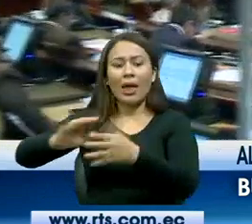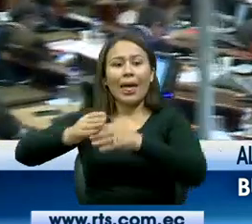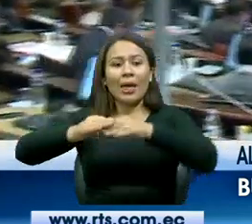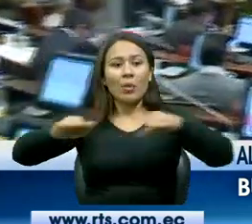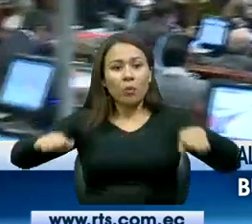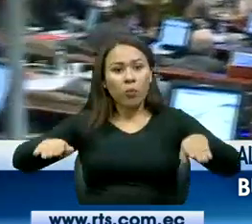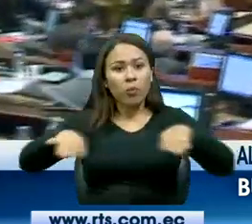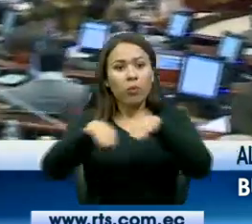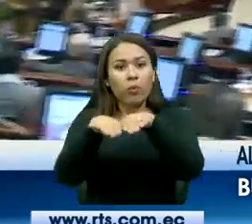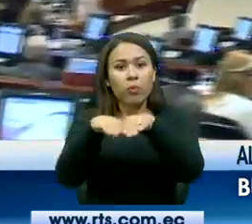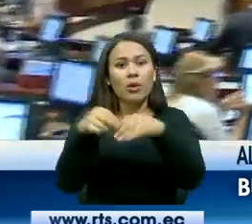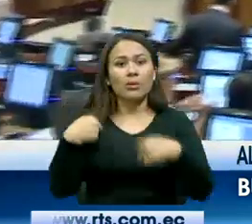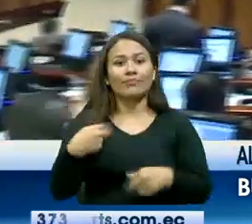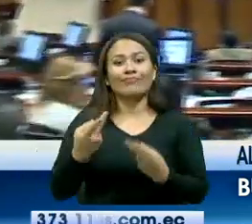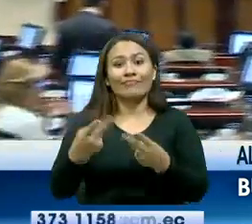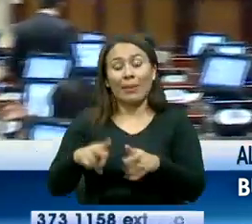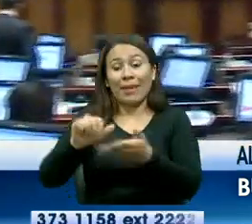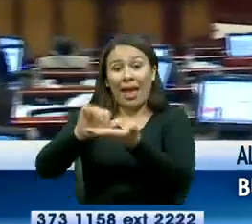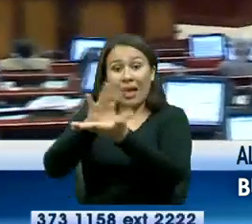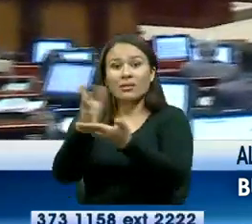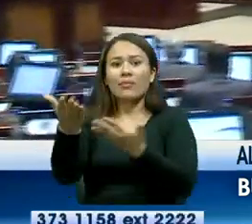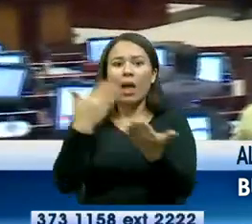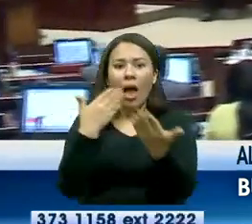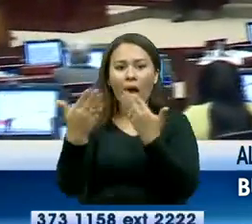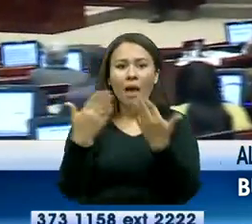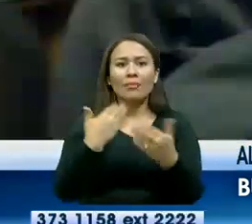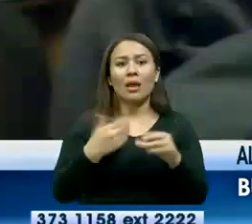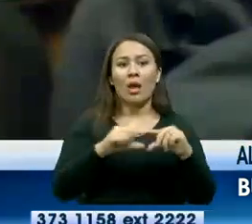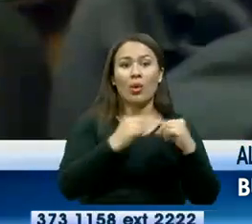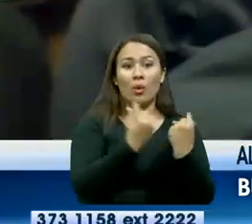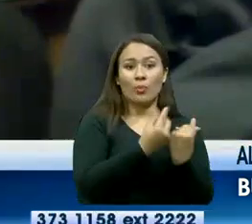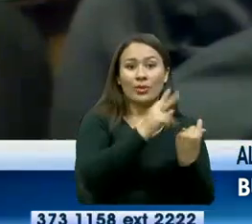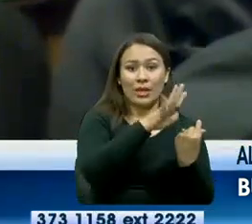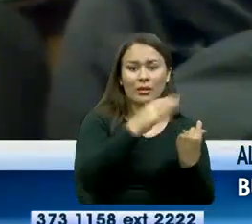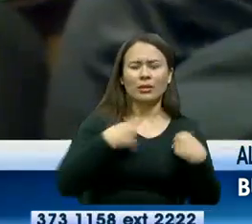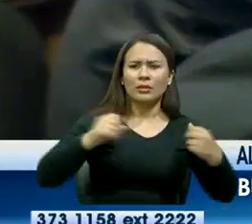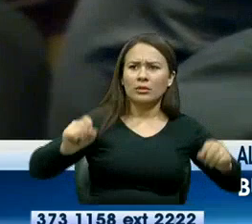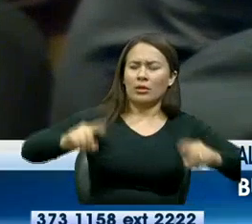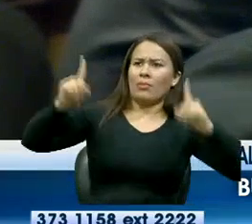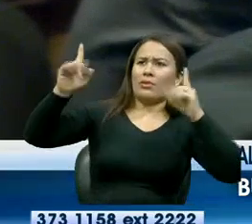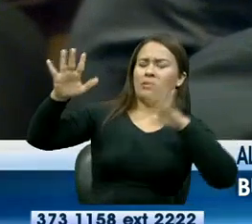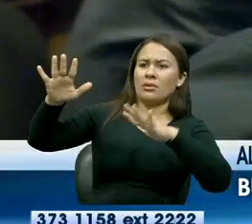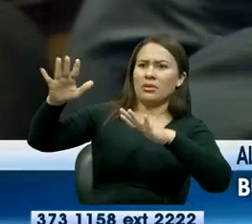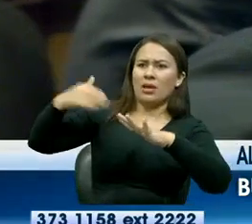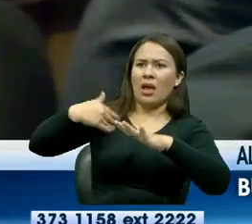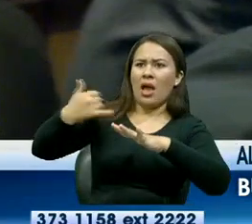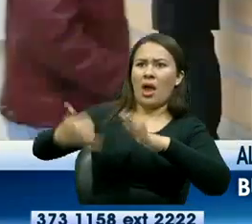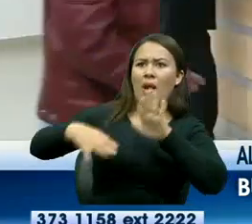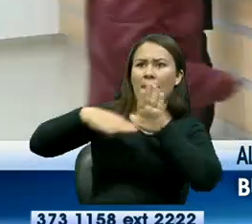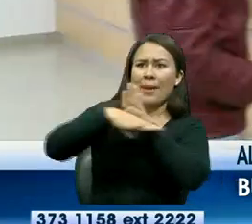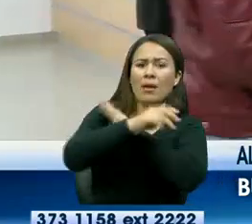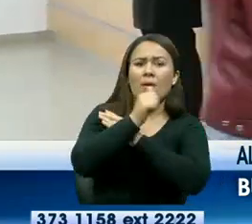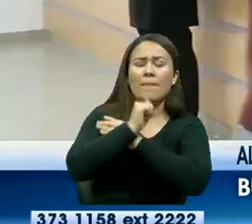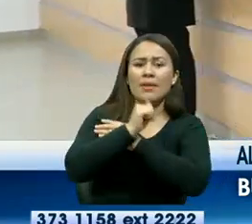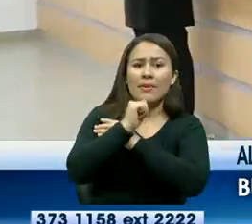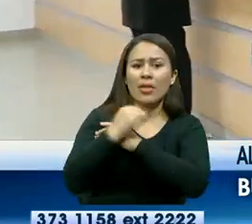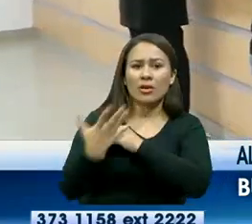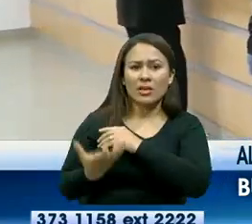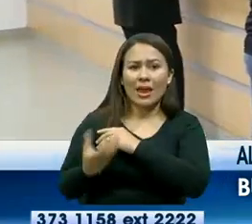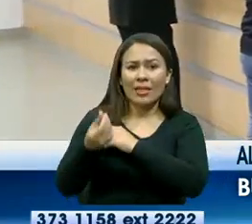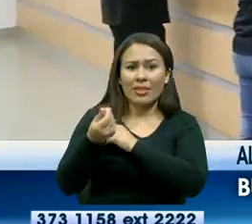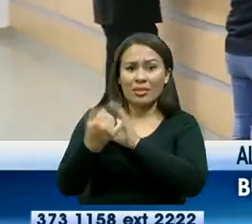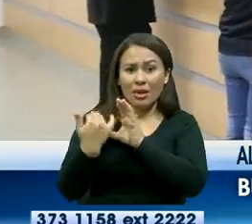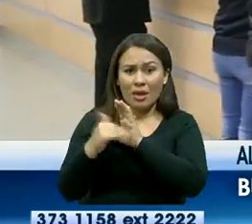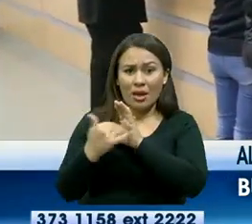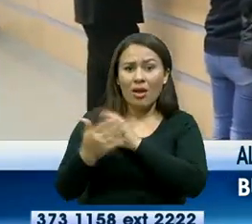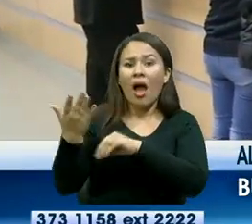en la Asamblea también se analizó estos temas. En la bancada oficialista dicen sorprenderse que ahora los bancos privados quieran manejar el dinero electrónico